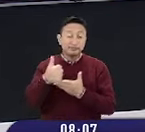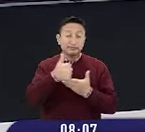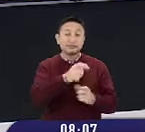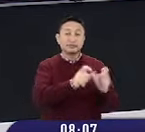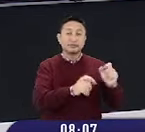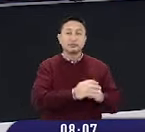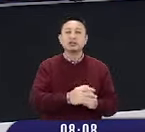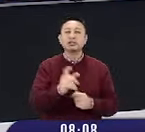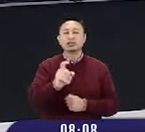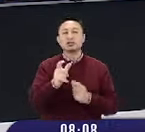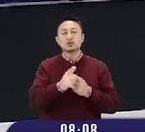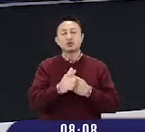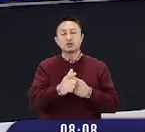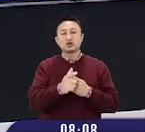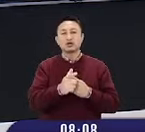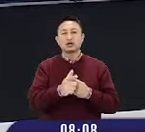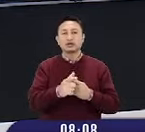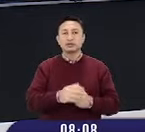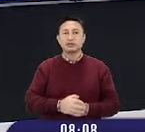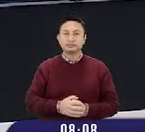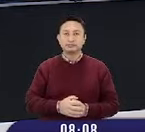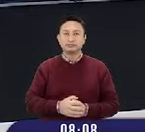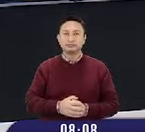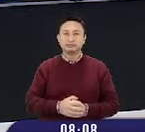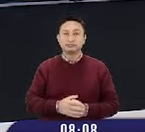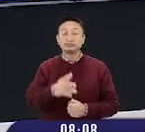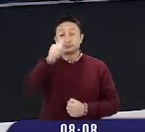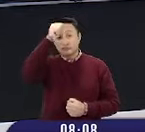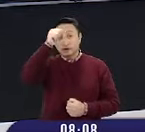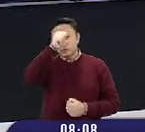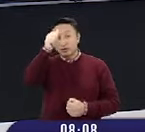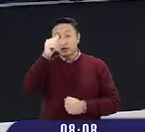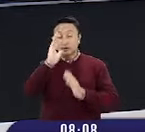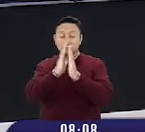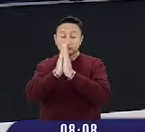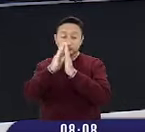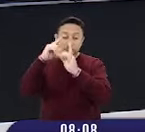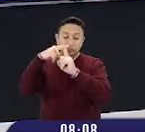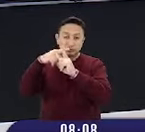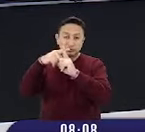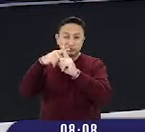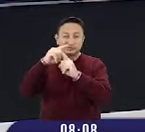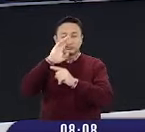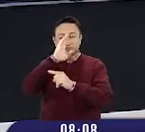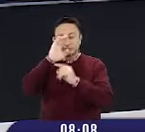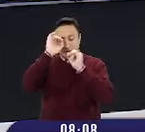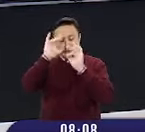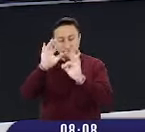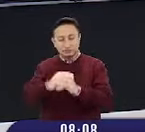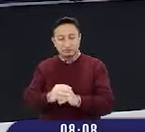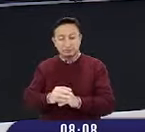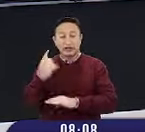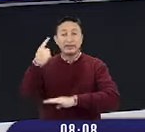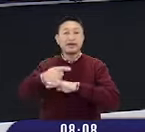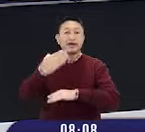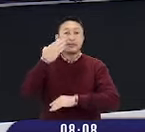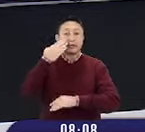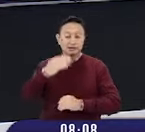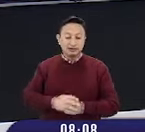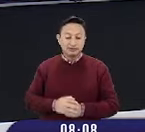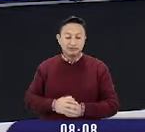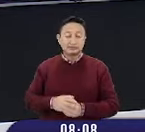necesitan urgentemente las intervenciones. El domingo es misa, así que mandamos, aparte de la madre, ¿no? Así que les mandamos